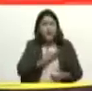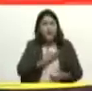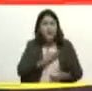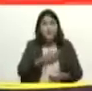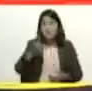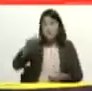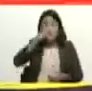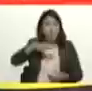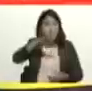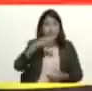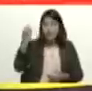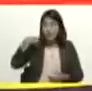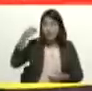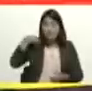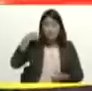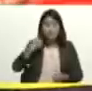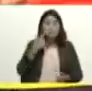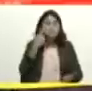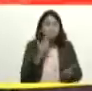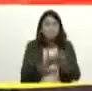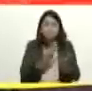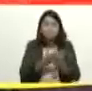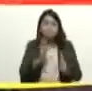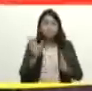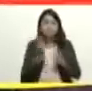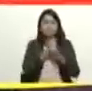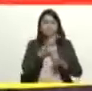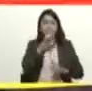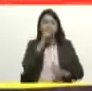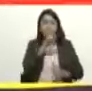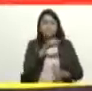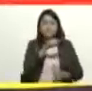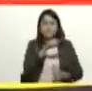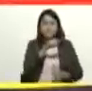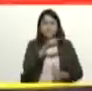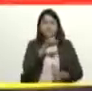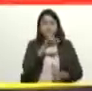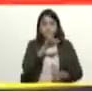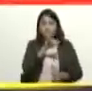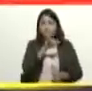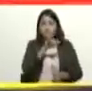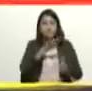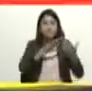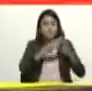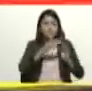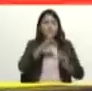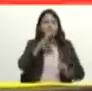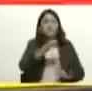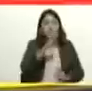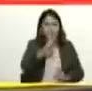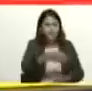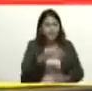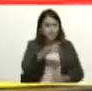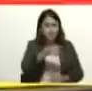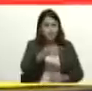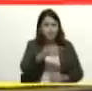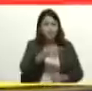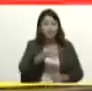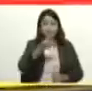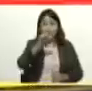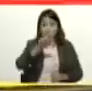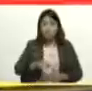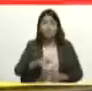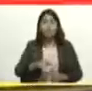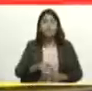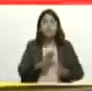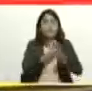pueblo. Comprobamos y hemos ido a esa misma comunidad a denunciarlo. Y esas personas